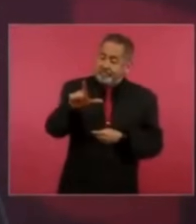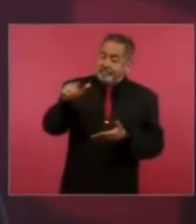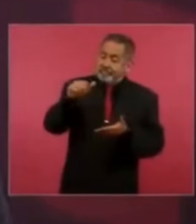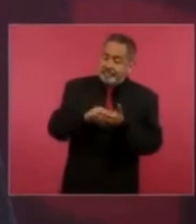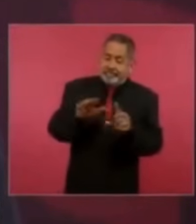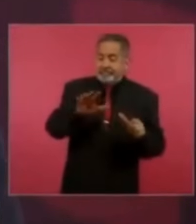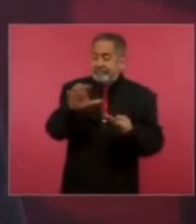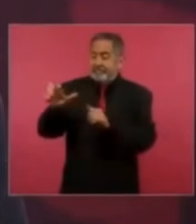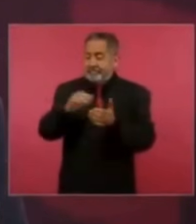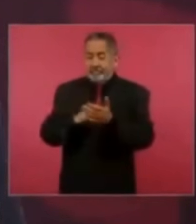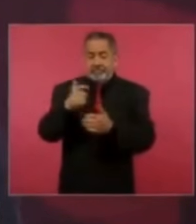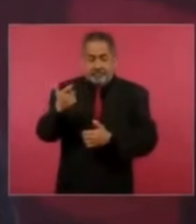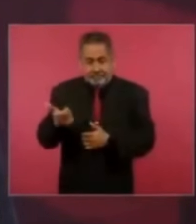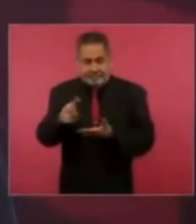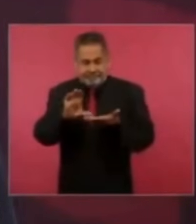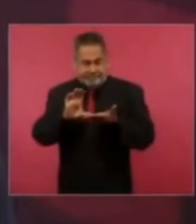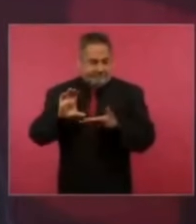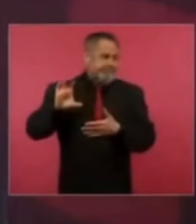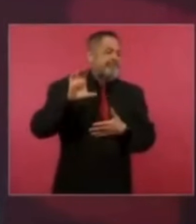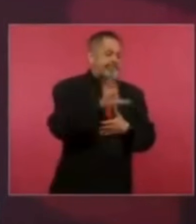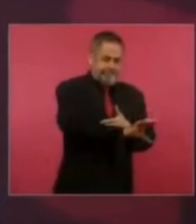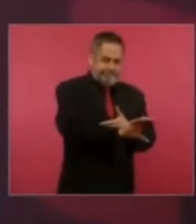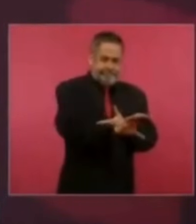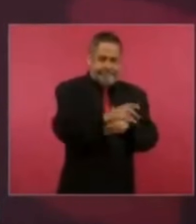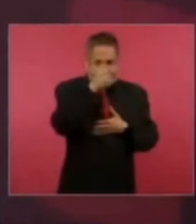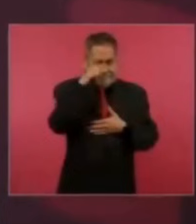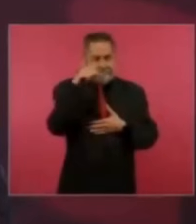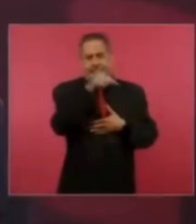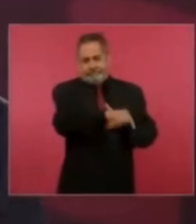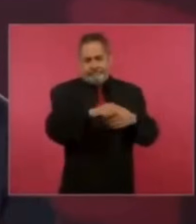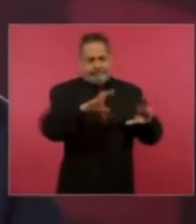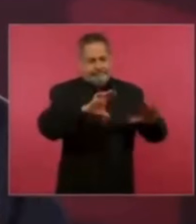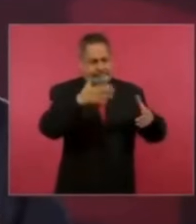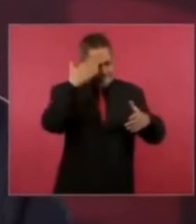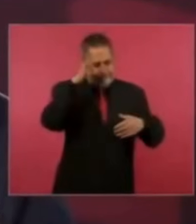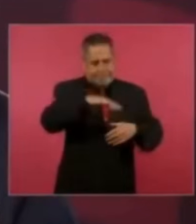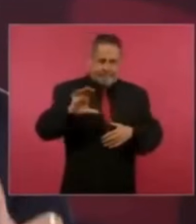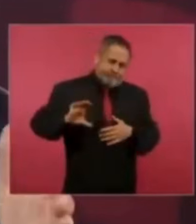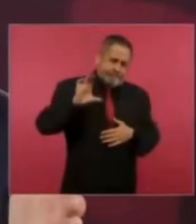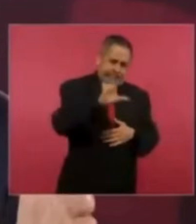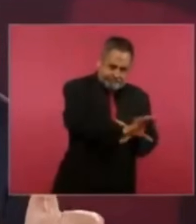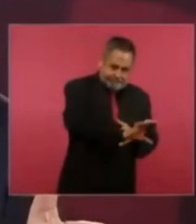17,600,000 pesos que recibió la señora Casar,